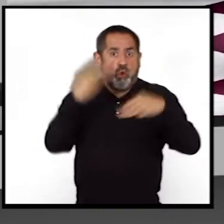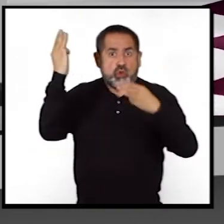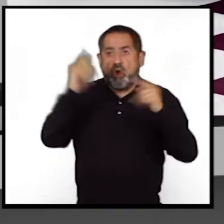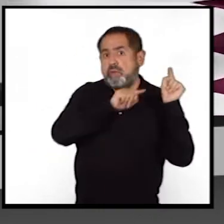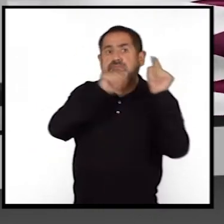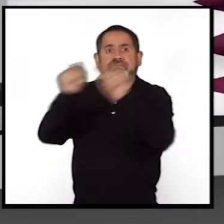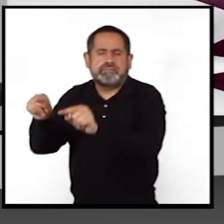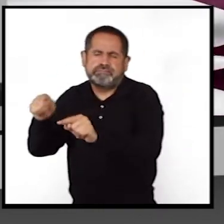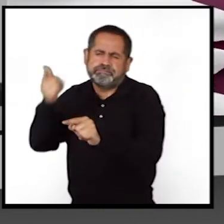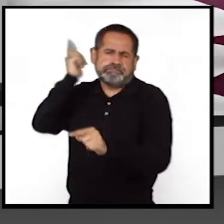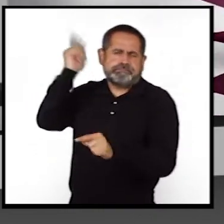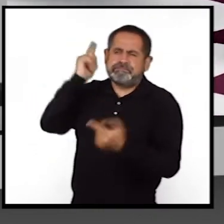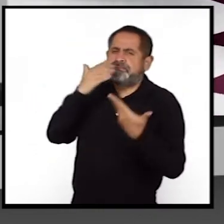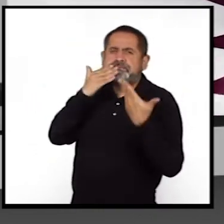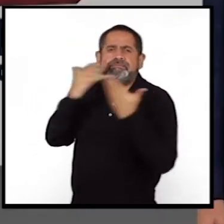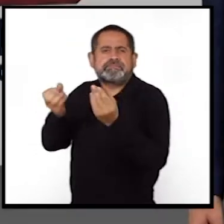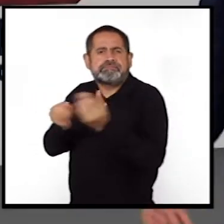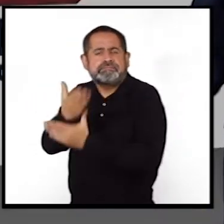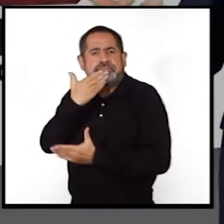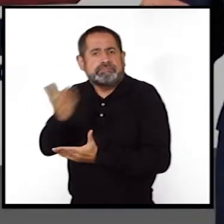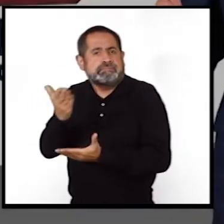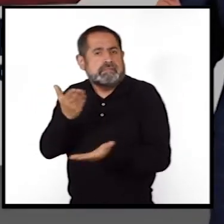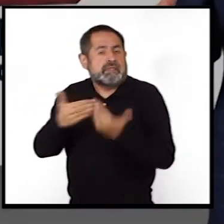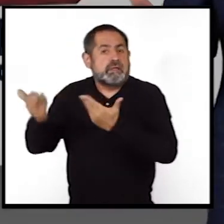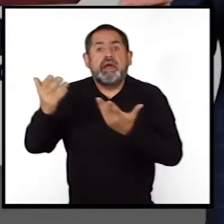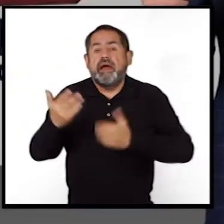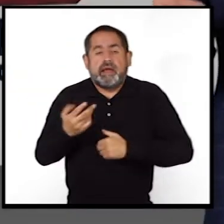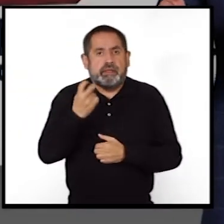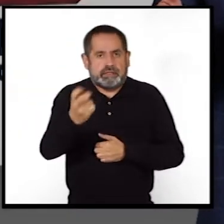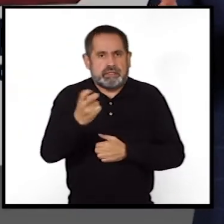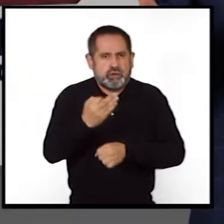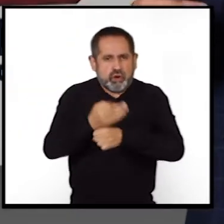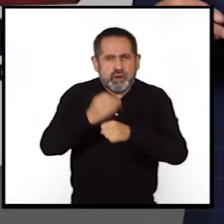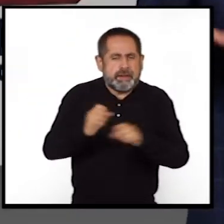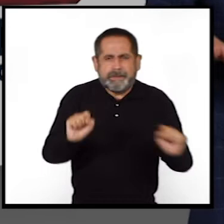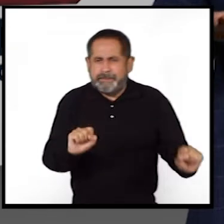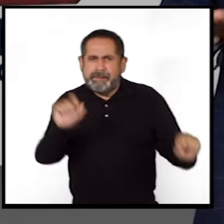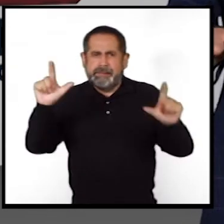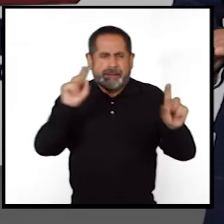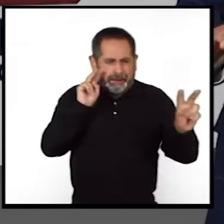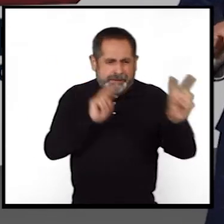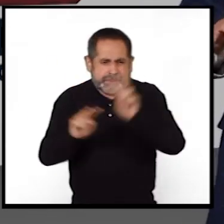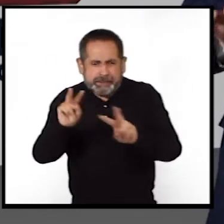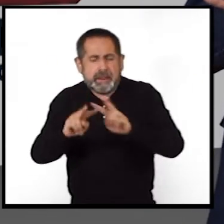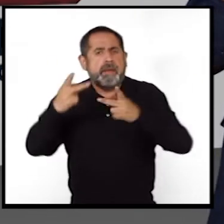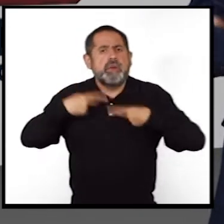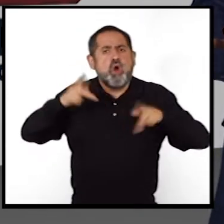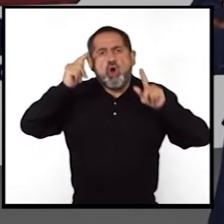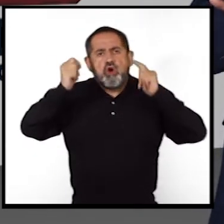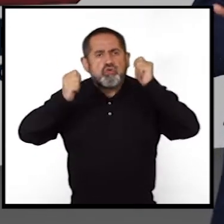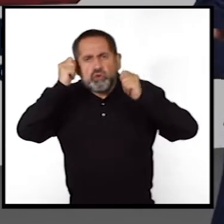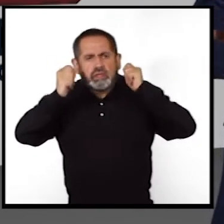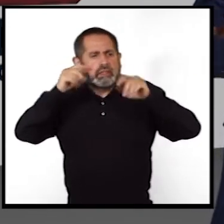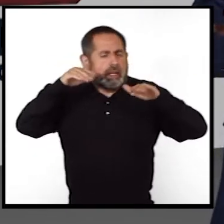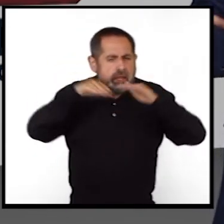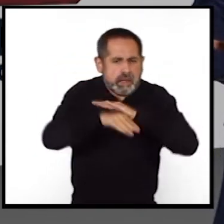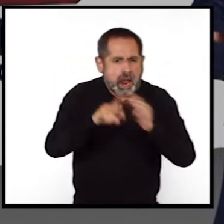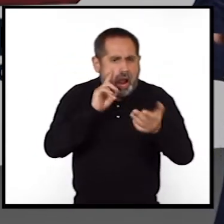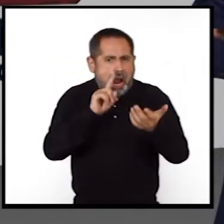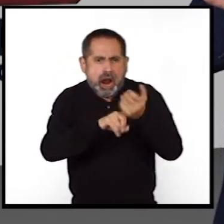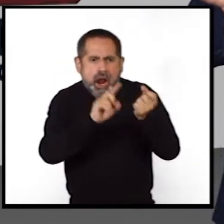les deseamos el mayor de los éxitos. Retomando las bondades de esta plataforma, los turistas